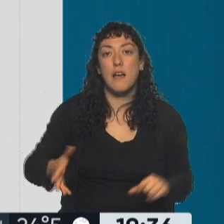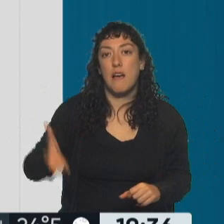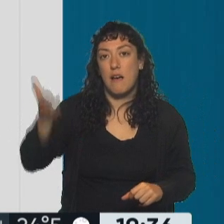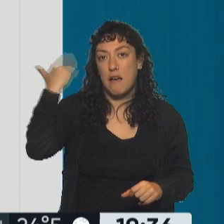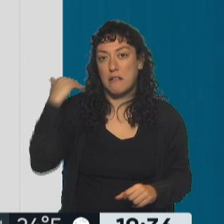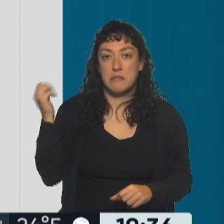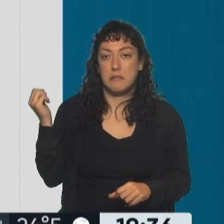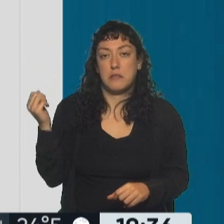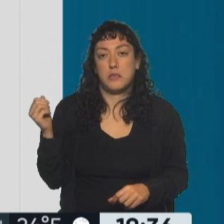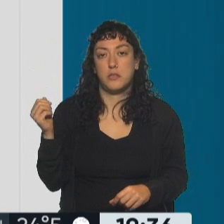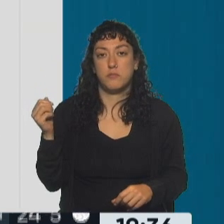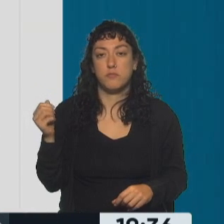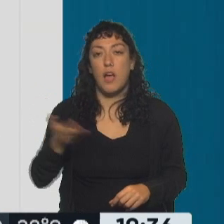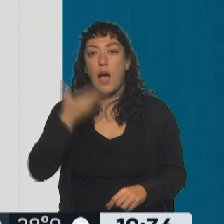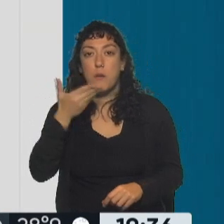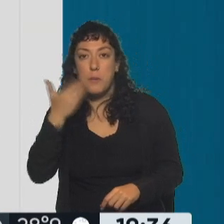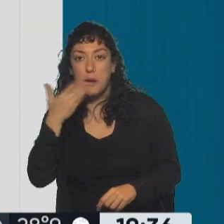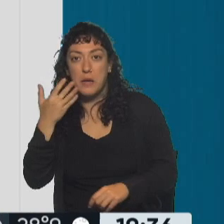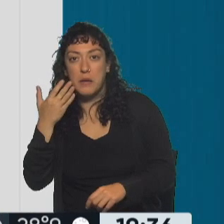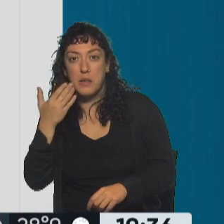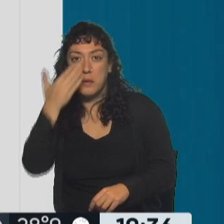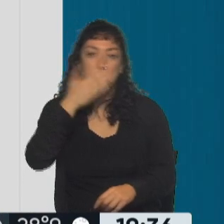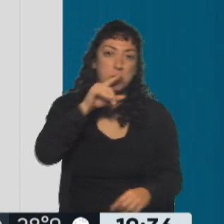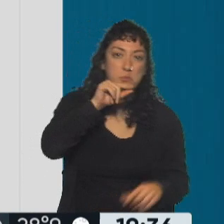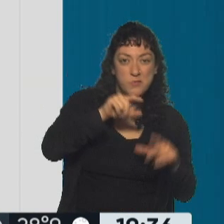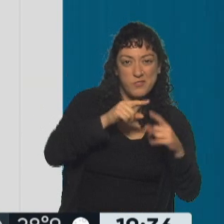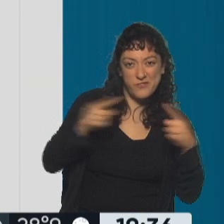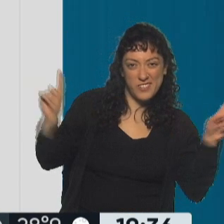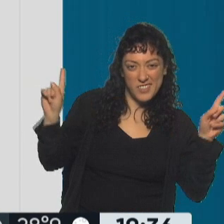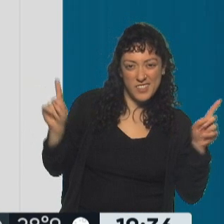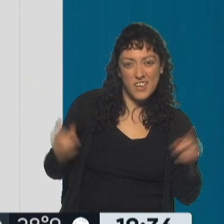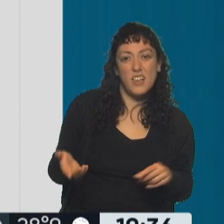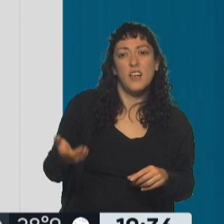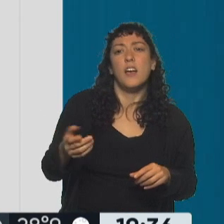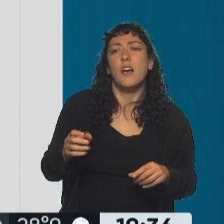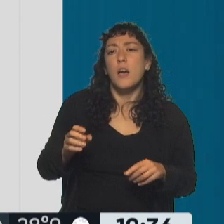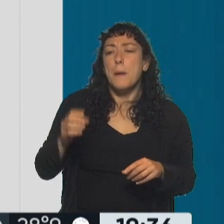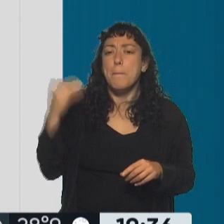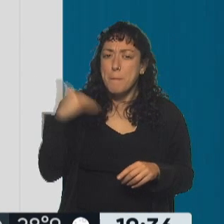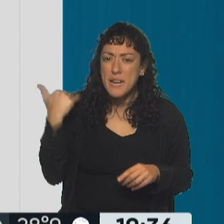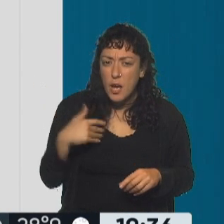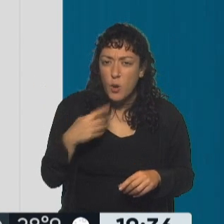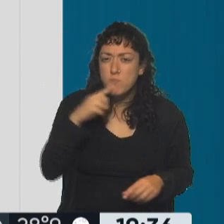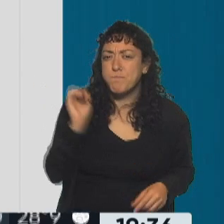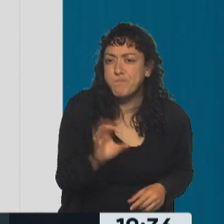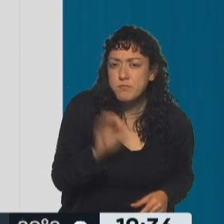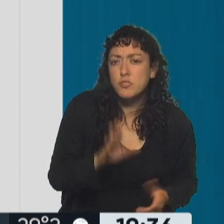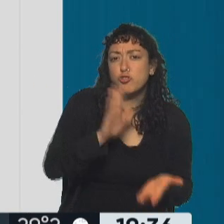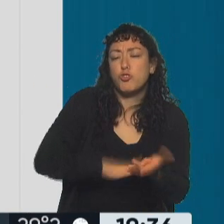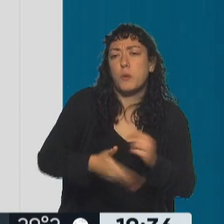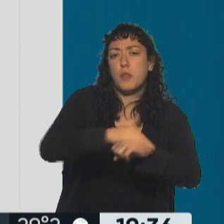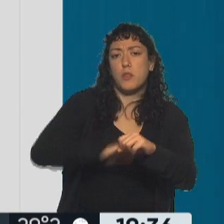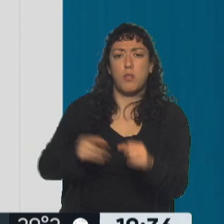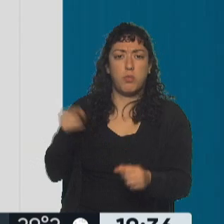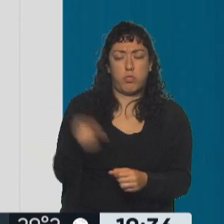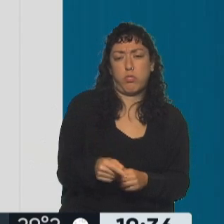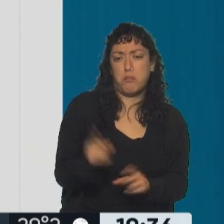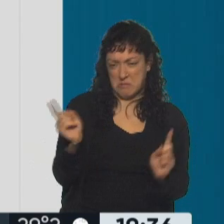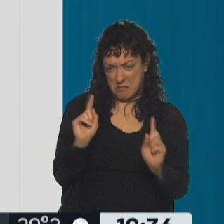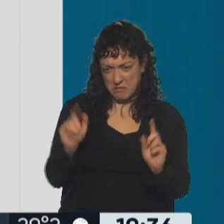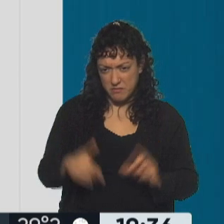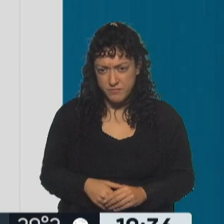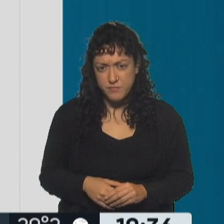sucesivas en la cual ha desdibujado su perfil, y eso es lo que me duele a la gente que está con